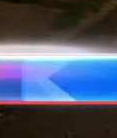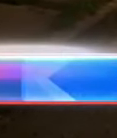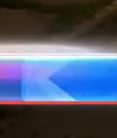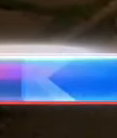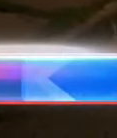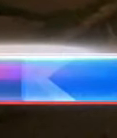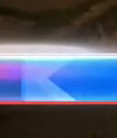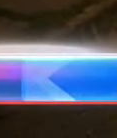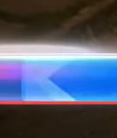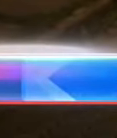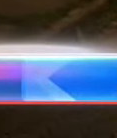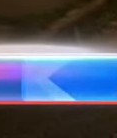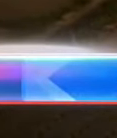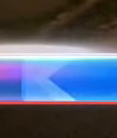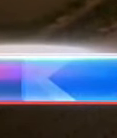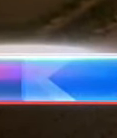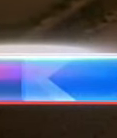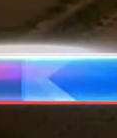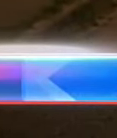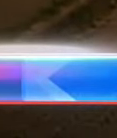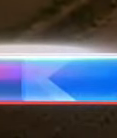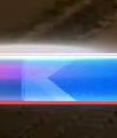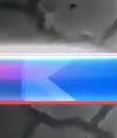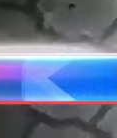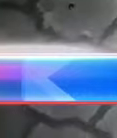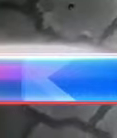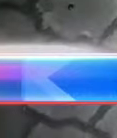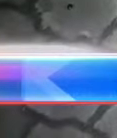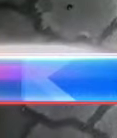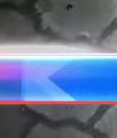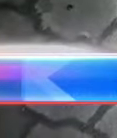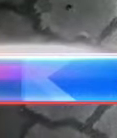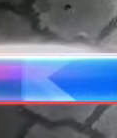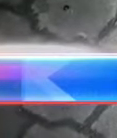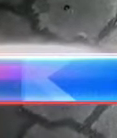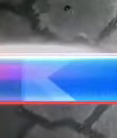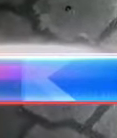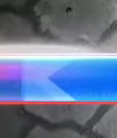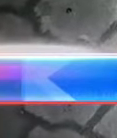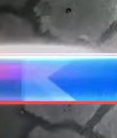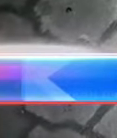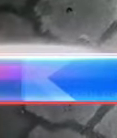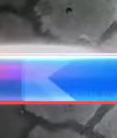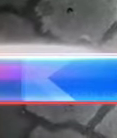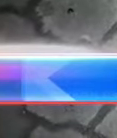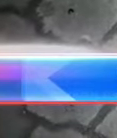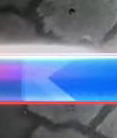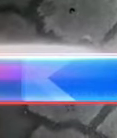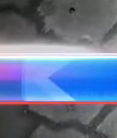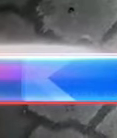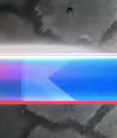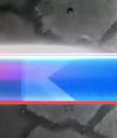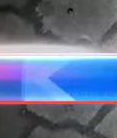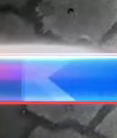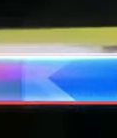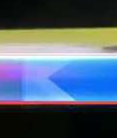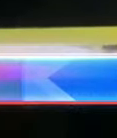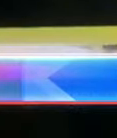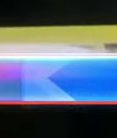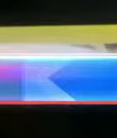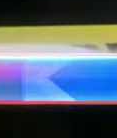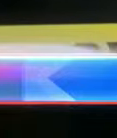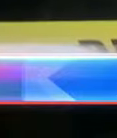los vecinos de la Argelia Media. Llegaba la noche y con ella la desgracia para dos familias. Aparentemente María Angélica caminaba a casa donde vivía